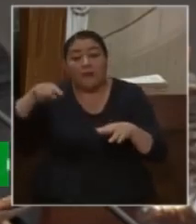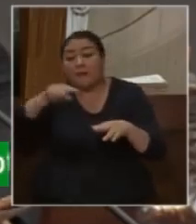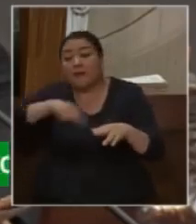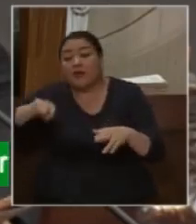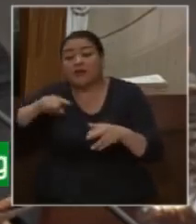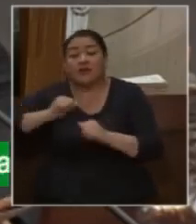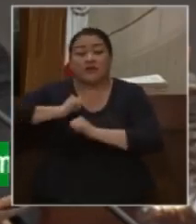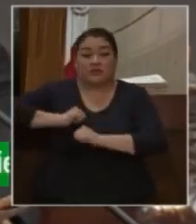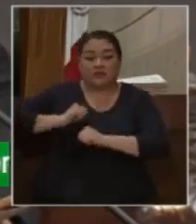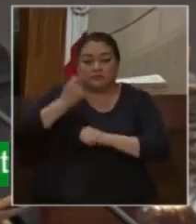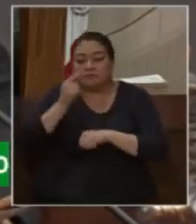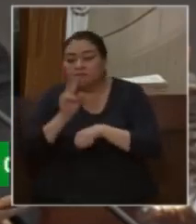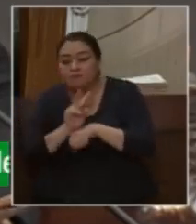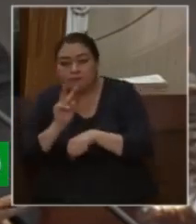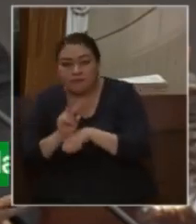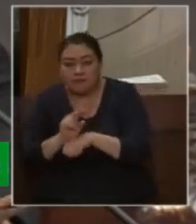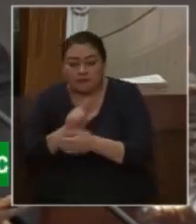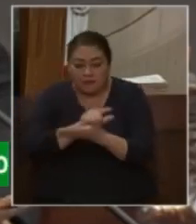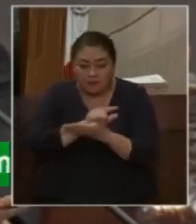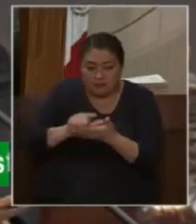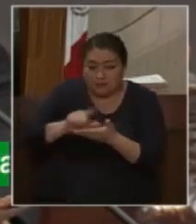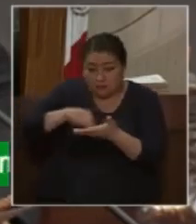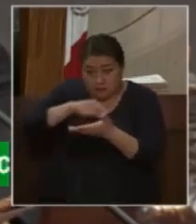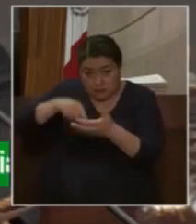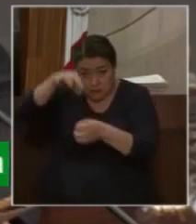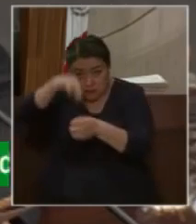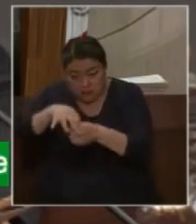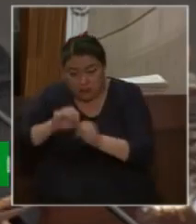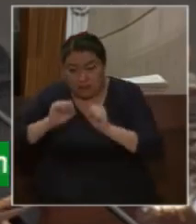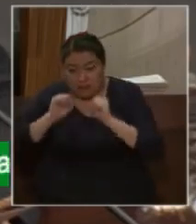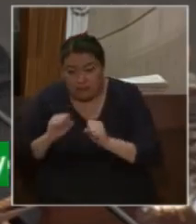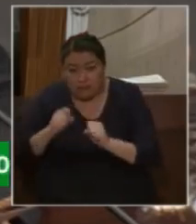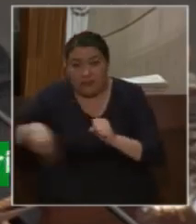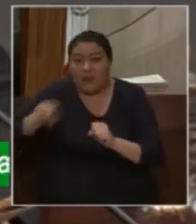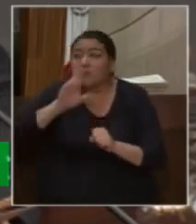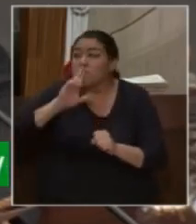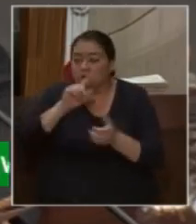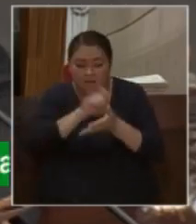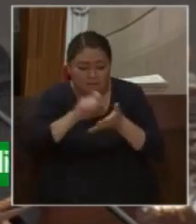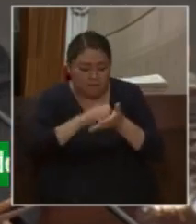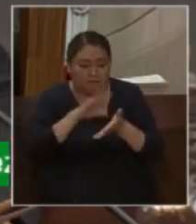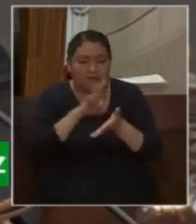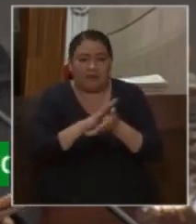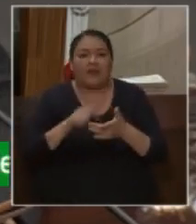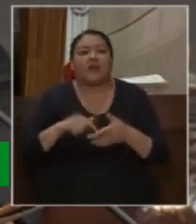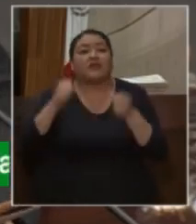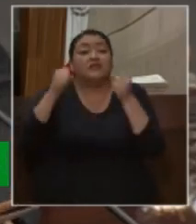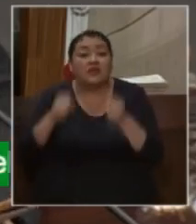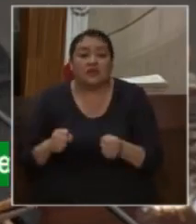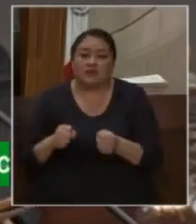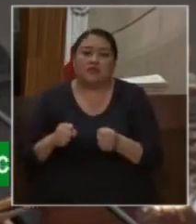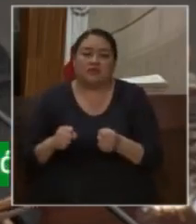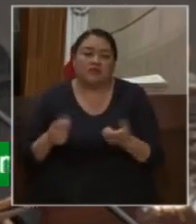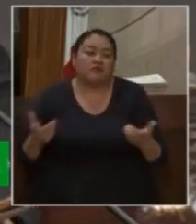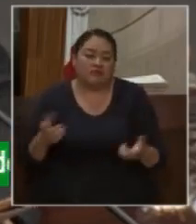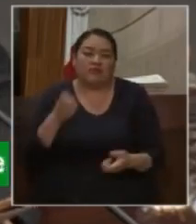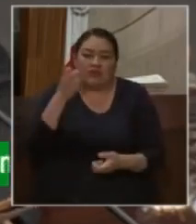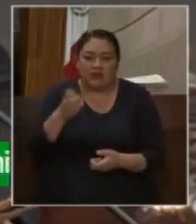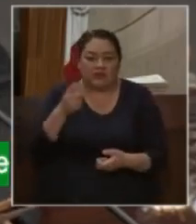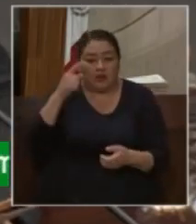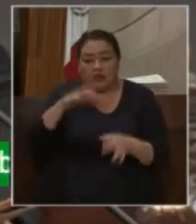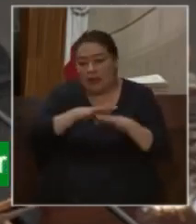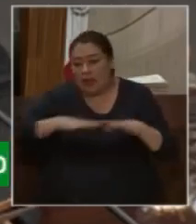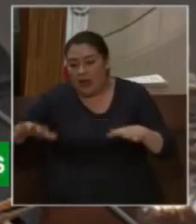salvaguardar la función electoral, la autenticidad del sufragio y la certeza de los resultados electorales. En ese sentido, para anular